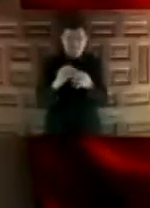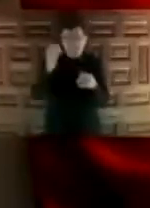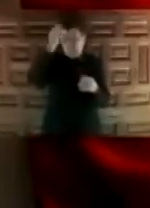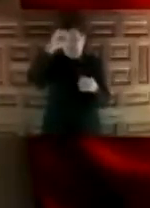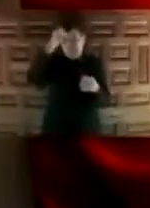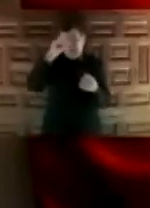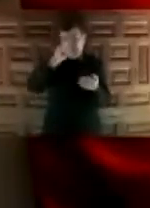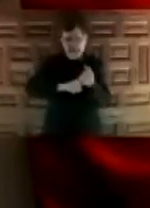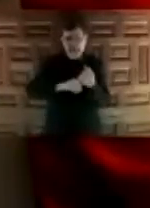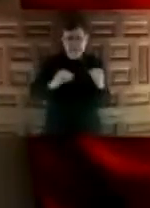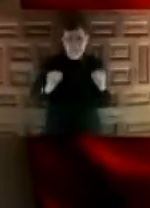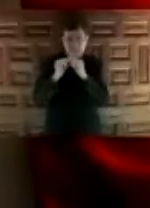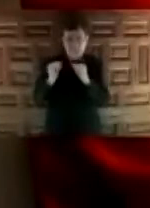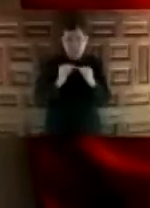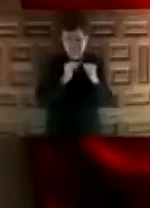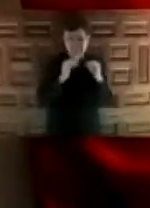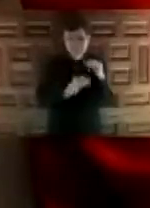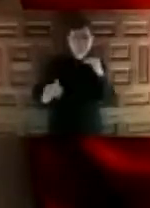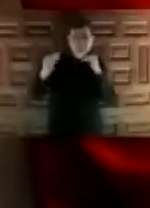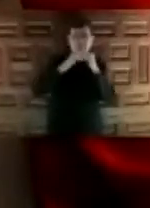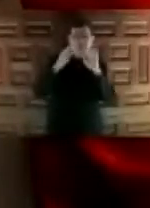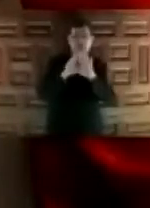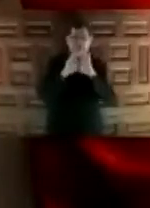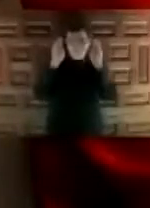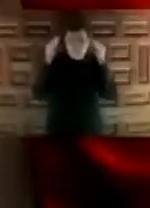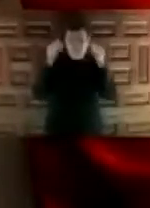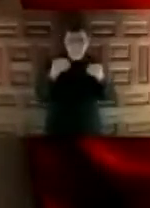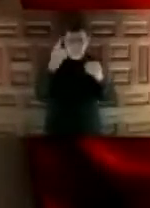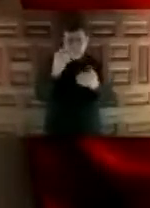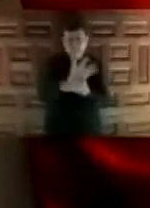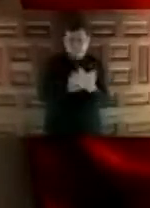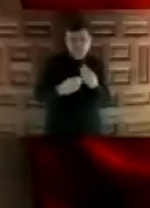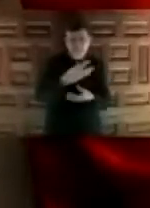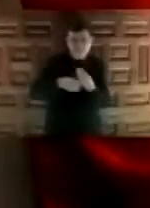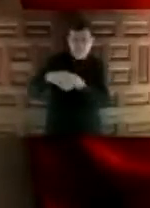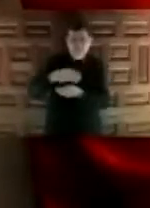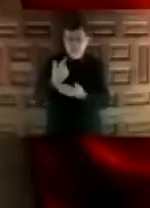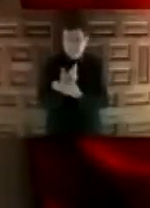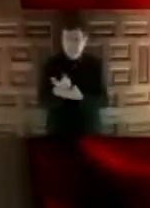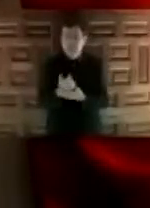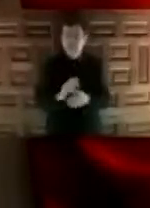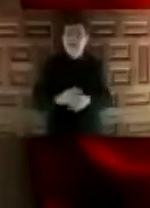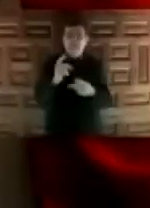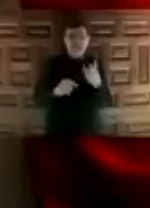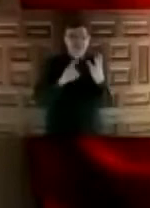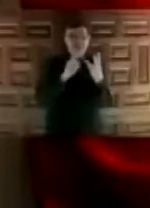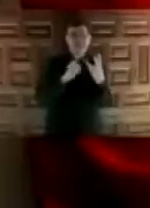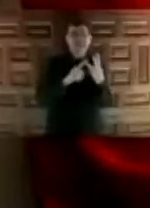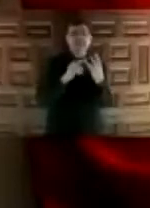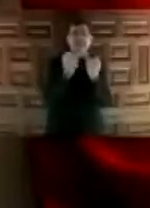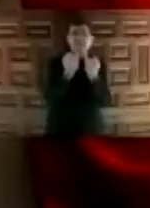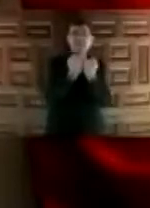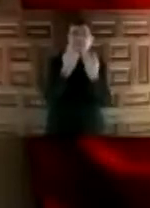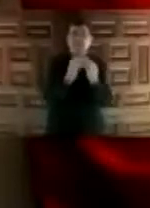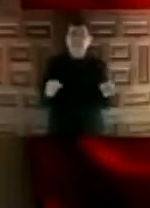las instituciones superiores para orientar el tema del financiamiento. Un tercer aspecto que se destaca también